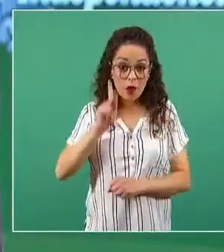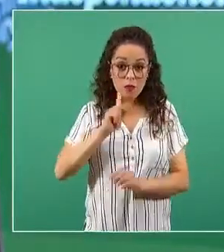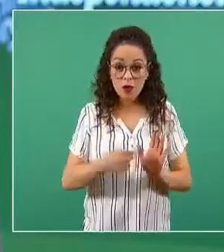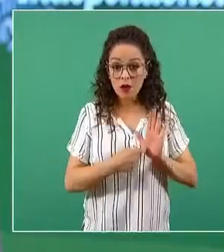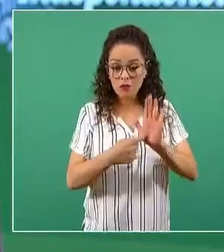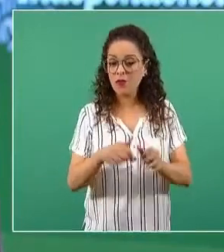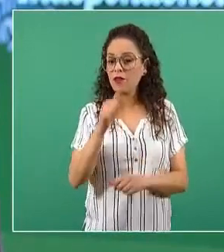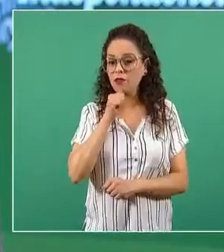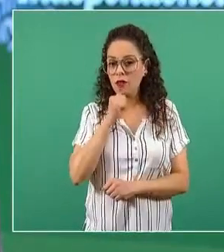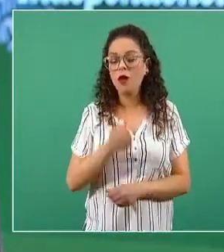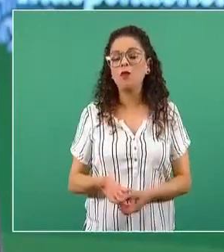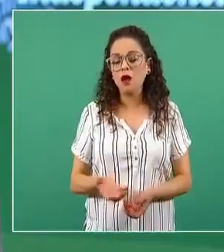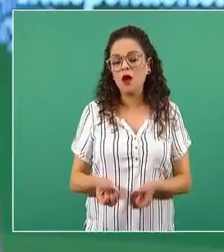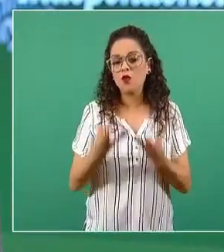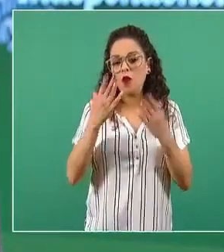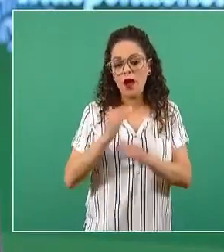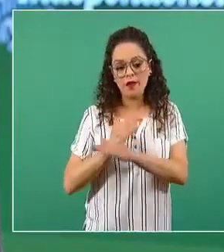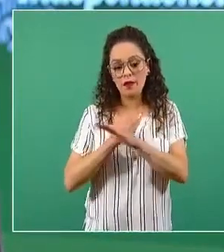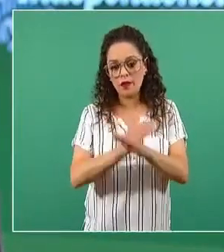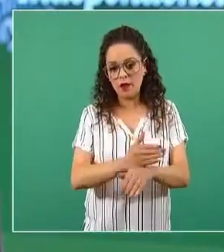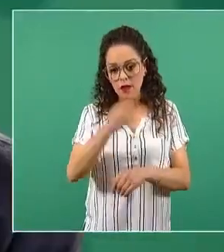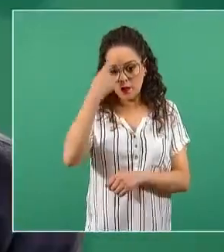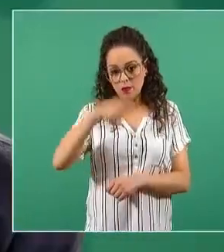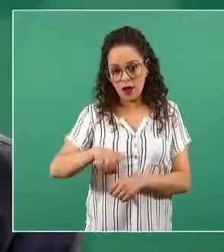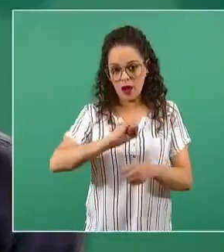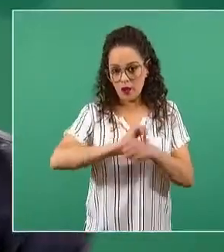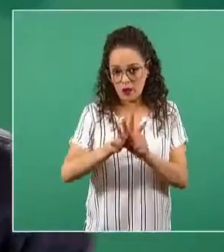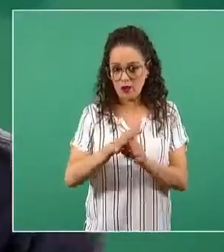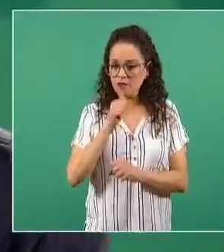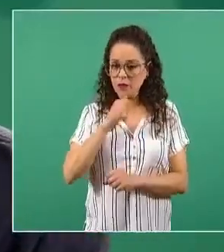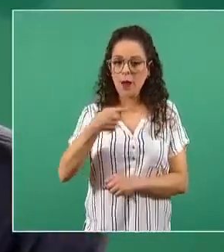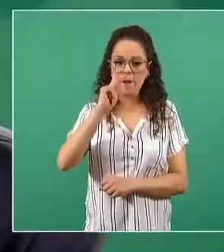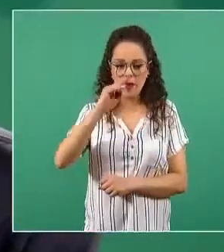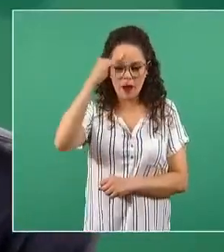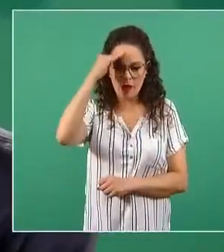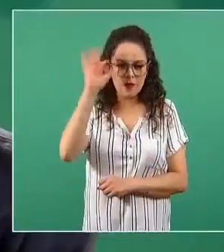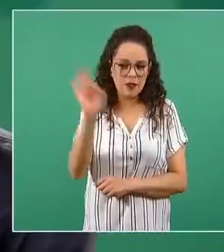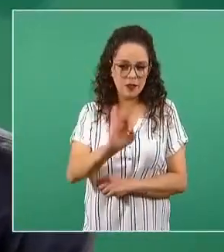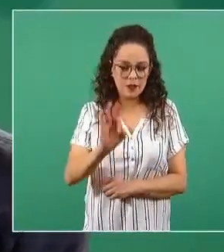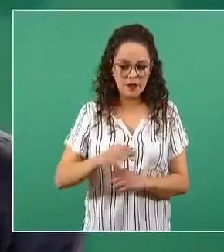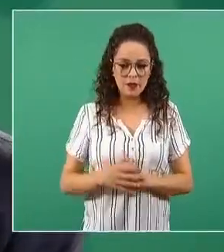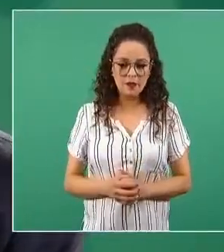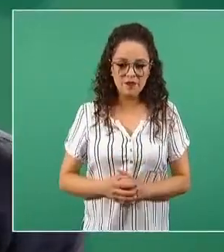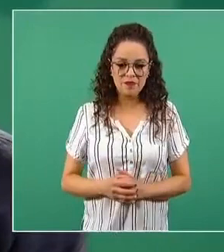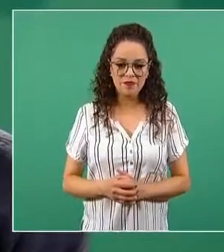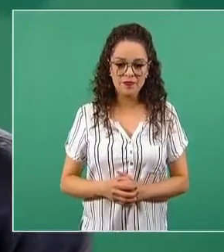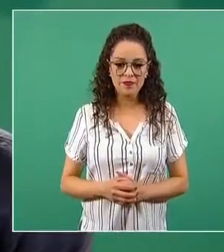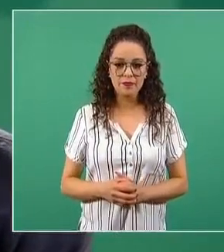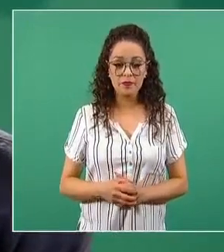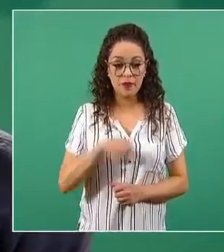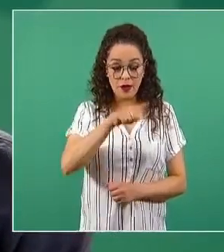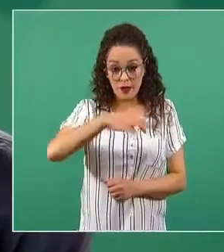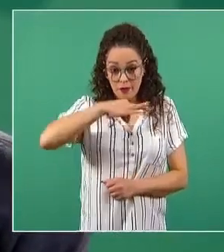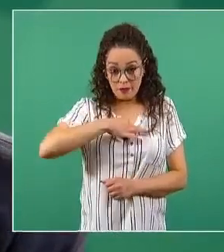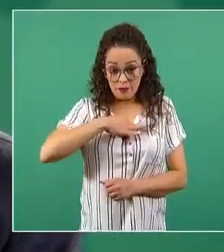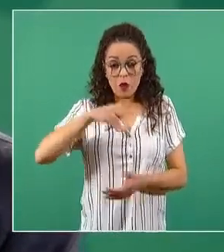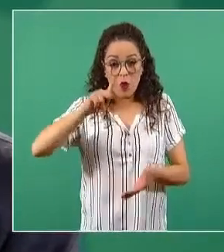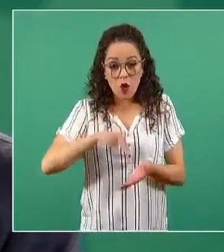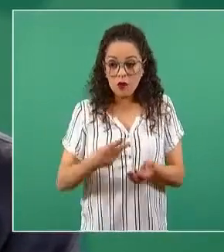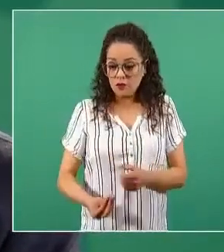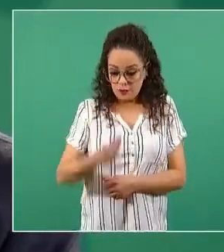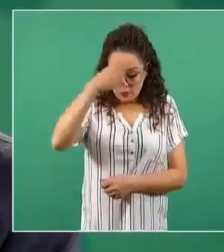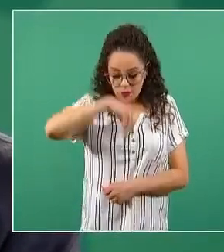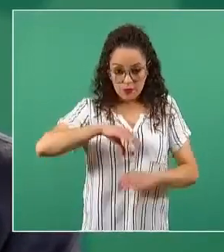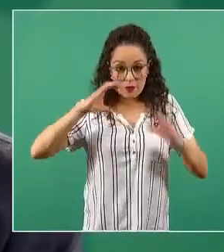inmunidad a COVID, pero usando el caso general, regresa el organismo infectante a nuestro cuerpo,